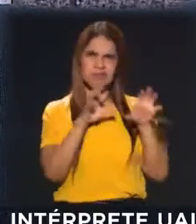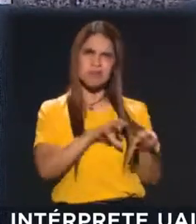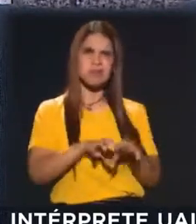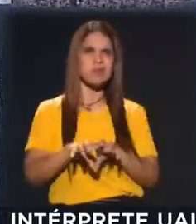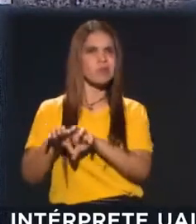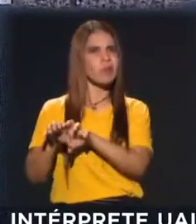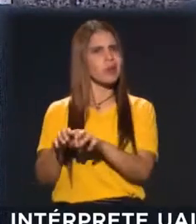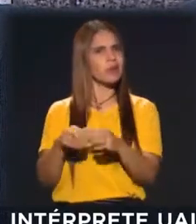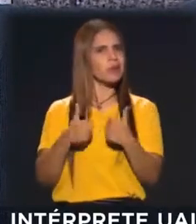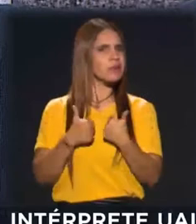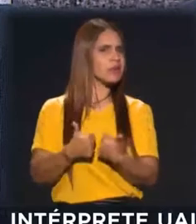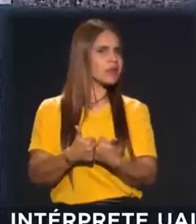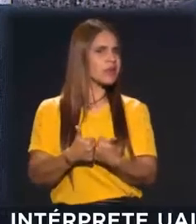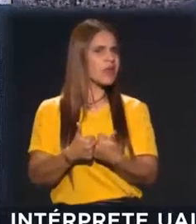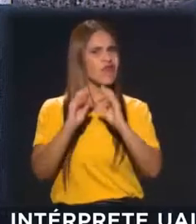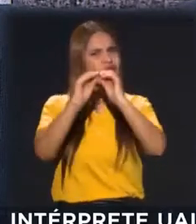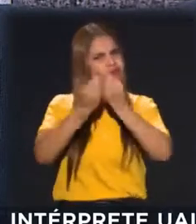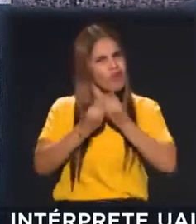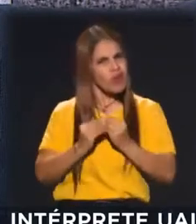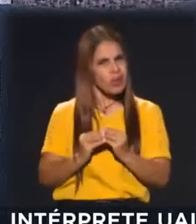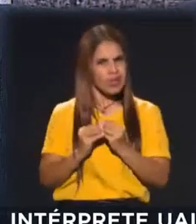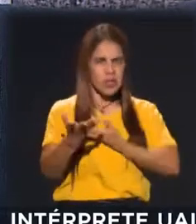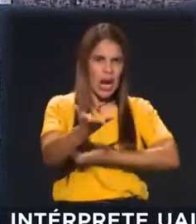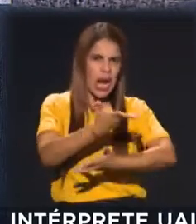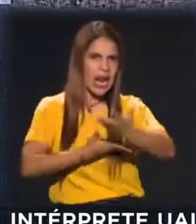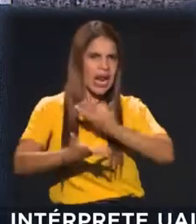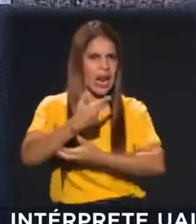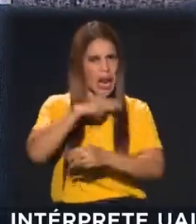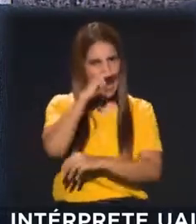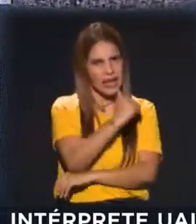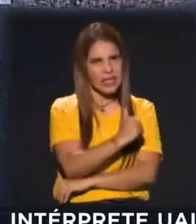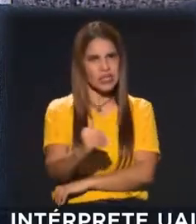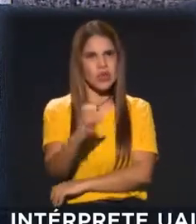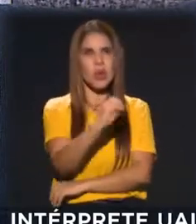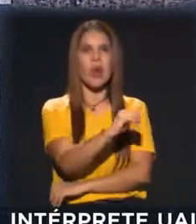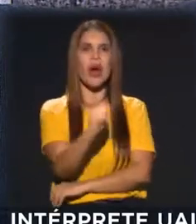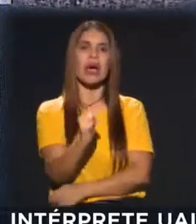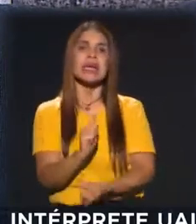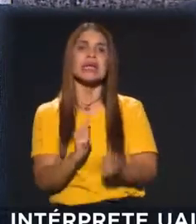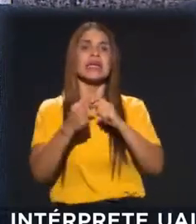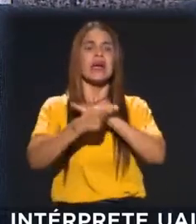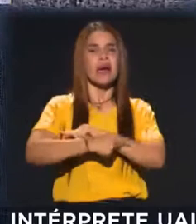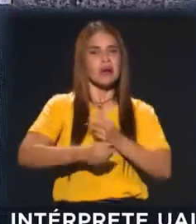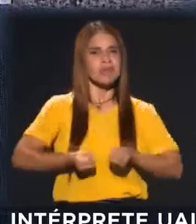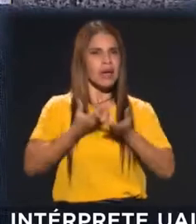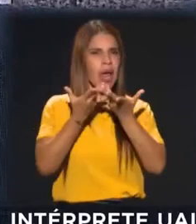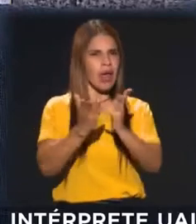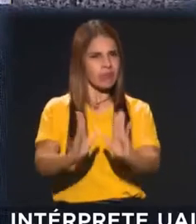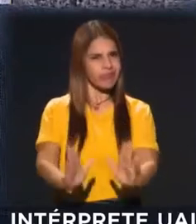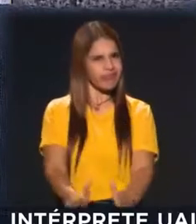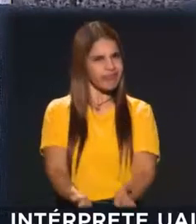comportamiento, ahora la forma como yo me relaciono con los niños y con las niñas cambie para un